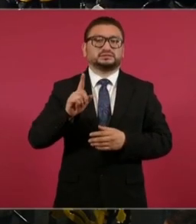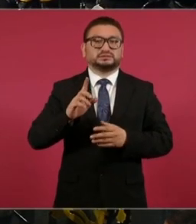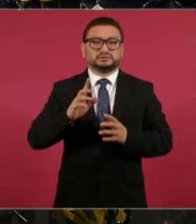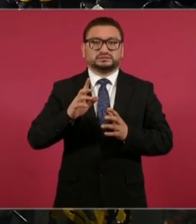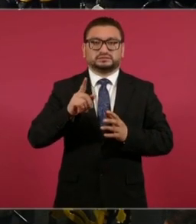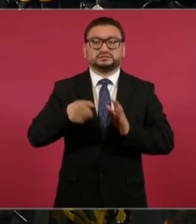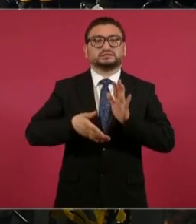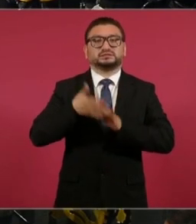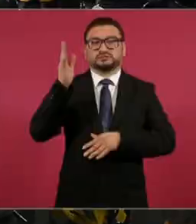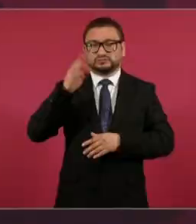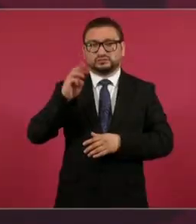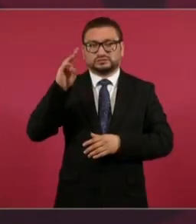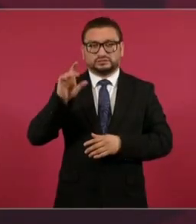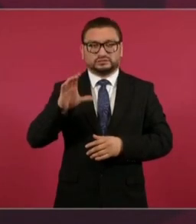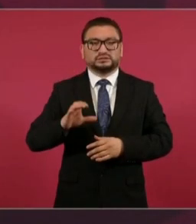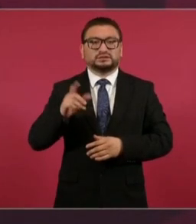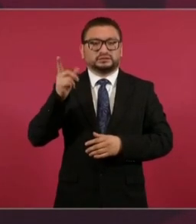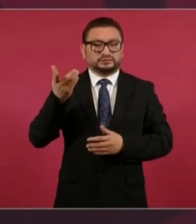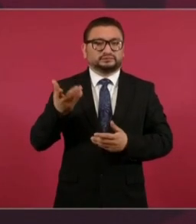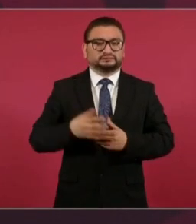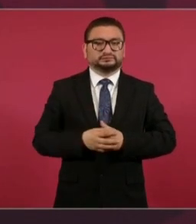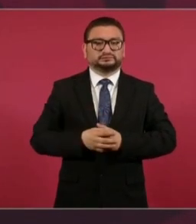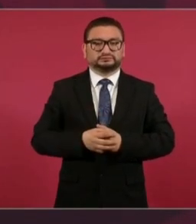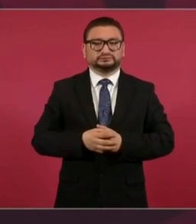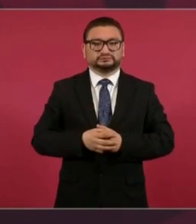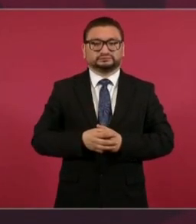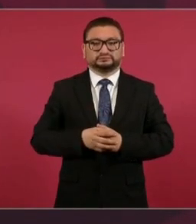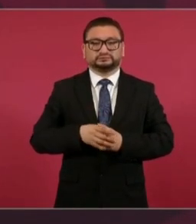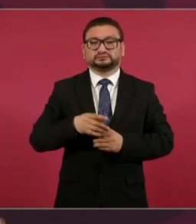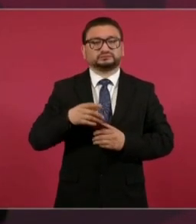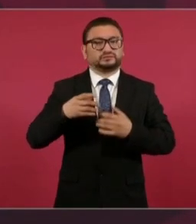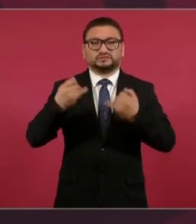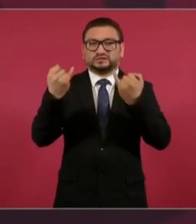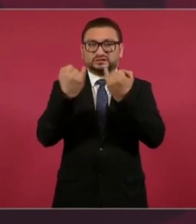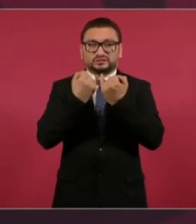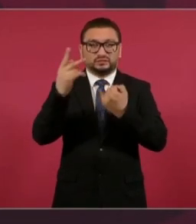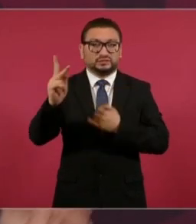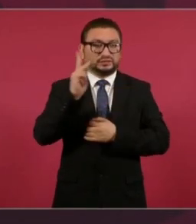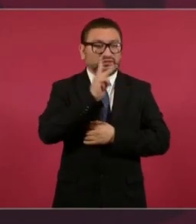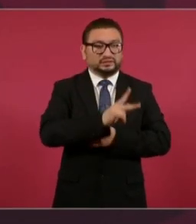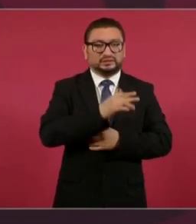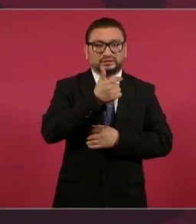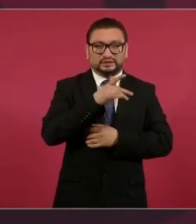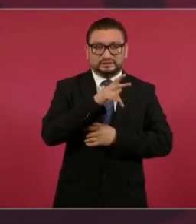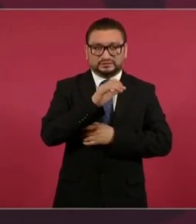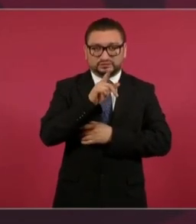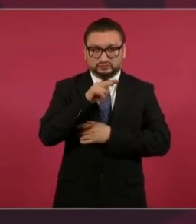cierto en Washington no es lo mismo que García